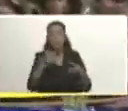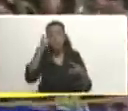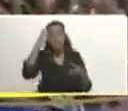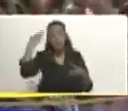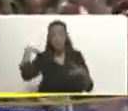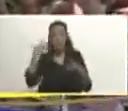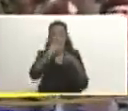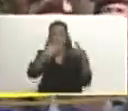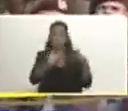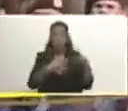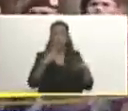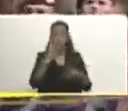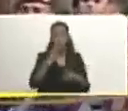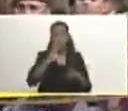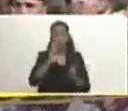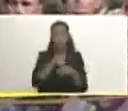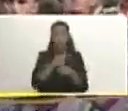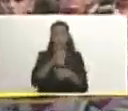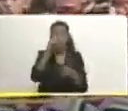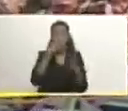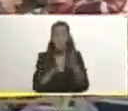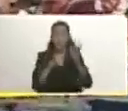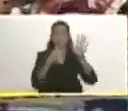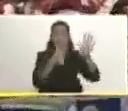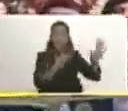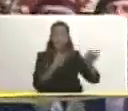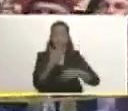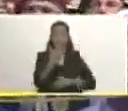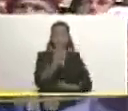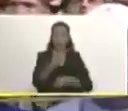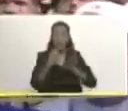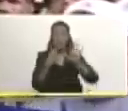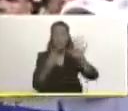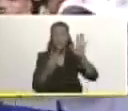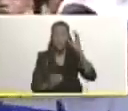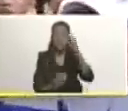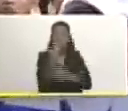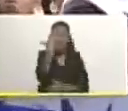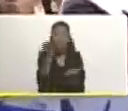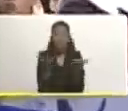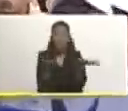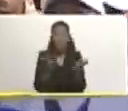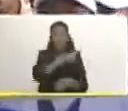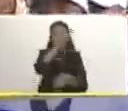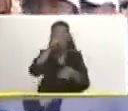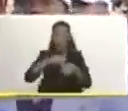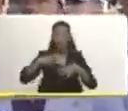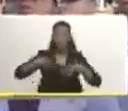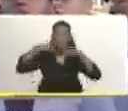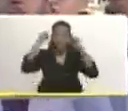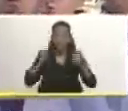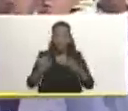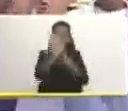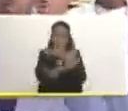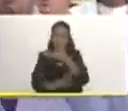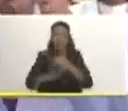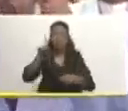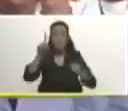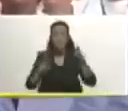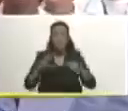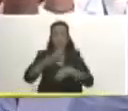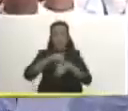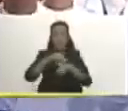en el decreto del 4 de agosto de 1937 la creación del Servicio Nacional de Seguridad, dependiente del